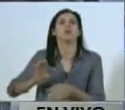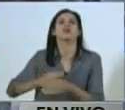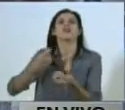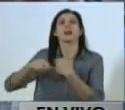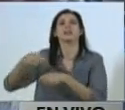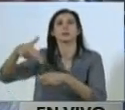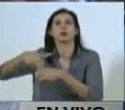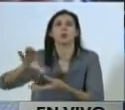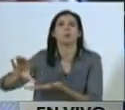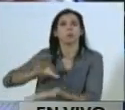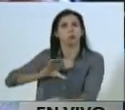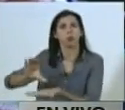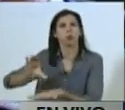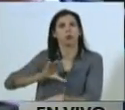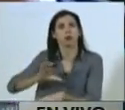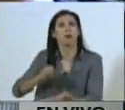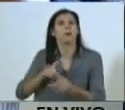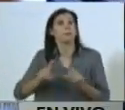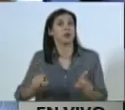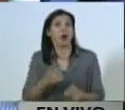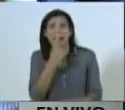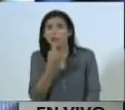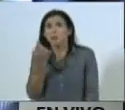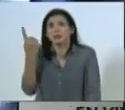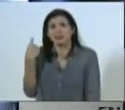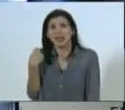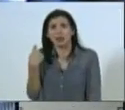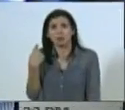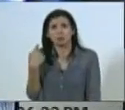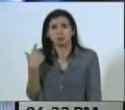¿Usted sabe cuál fue el ingreso del año pasado?